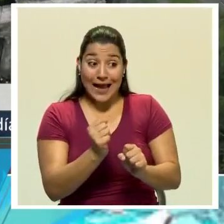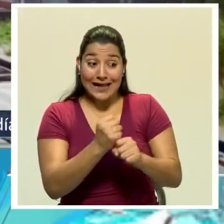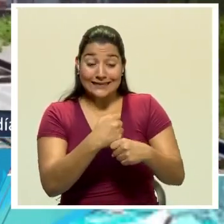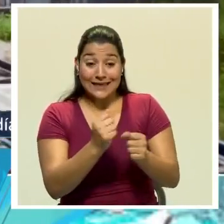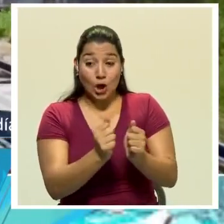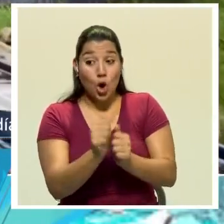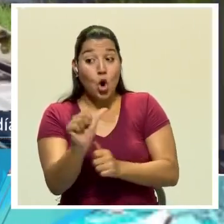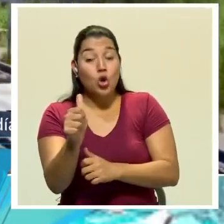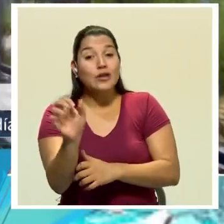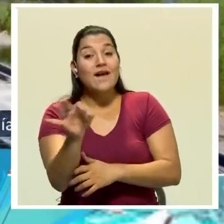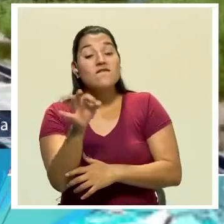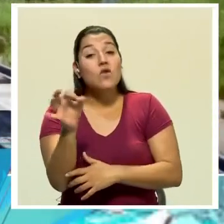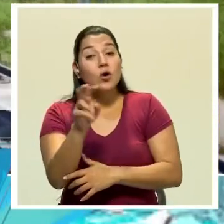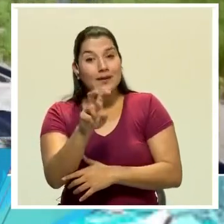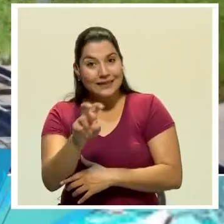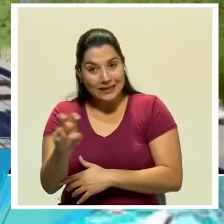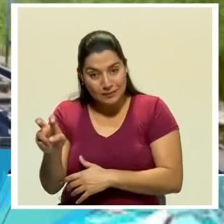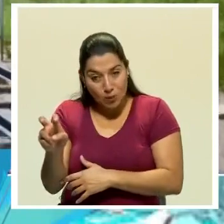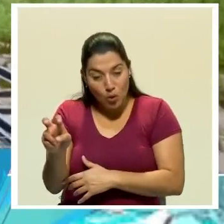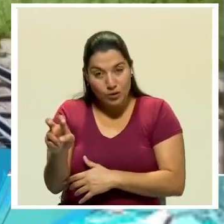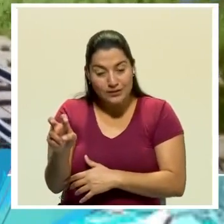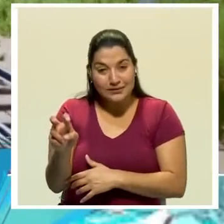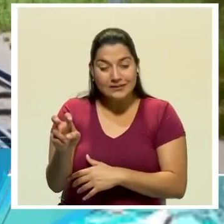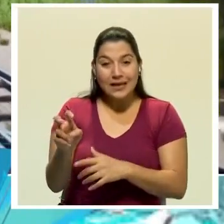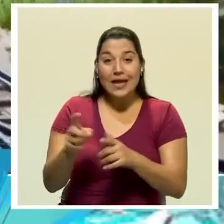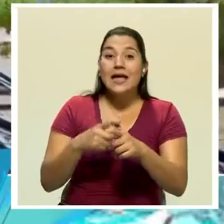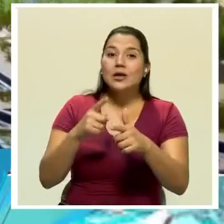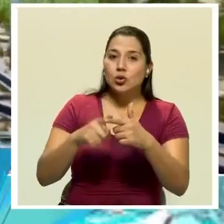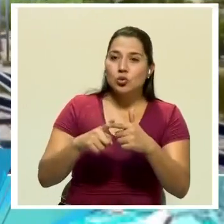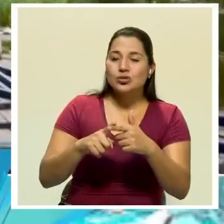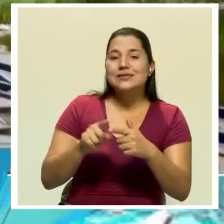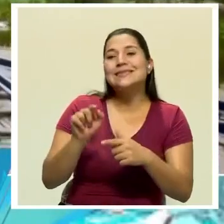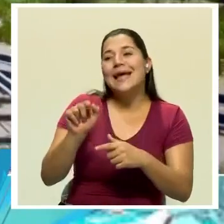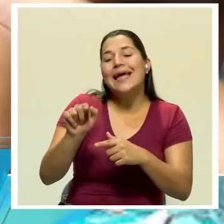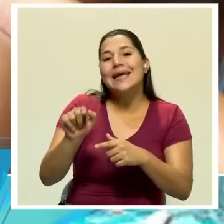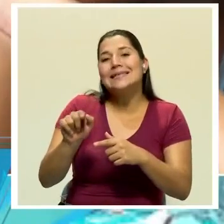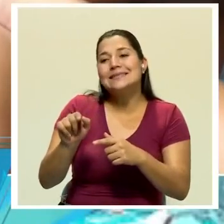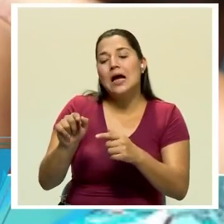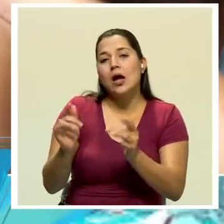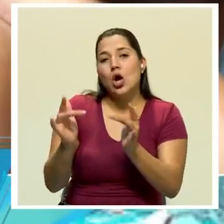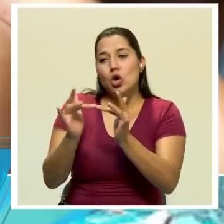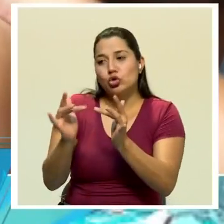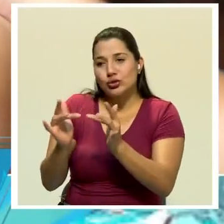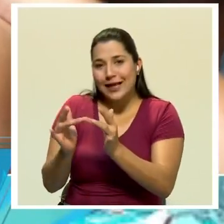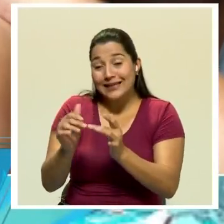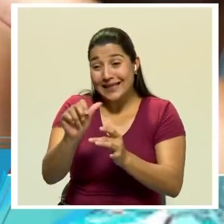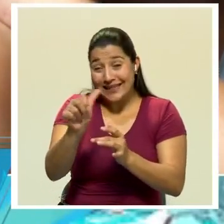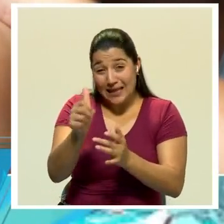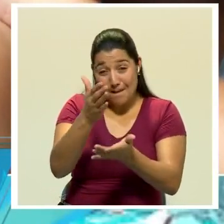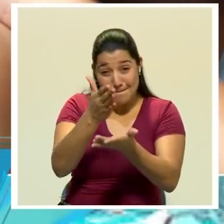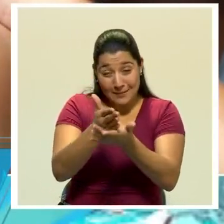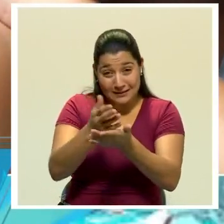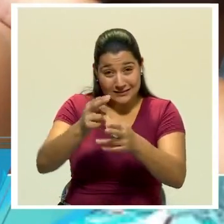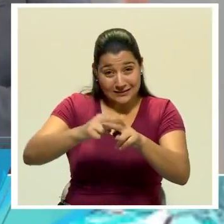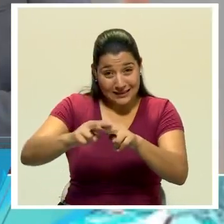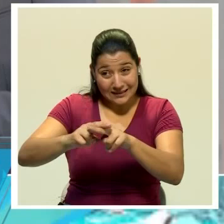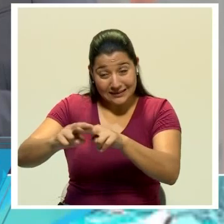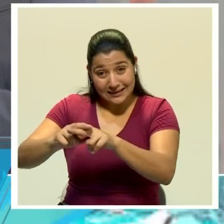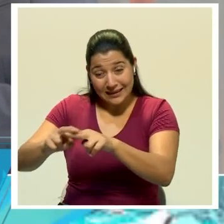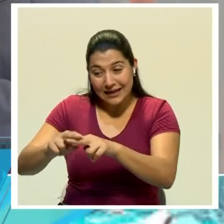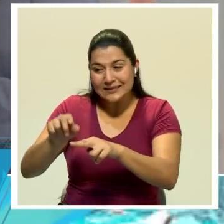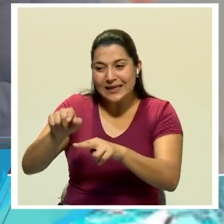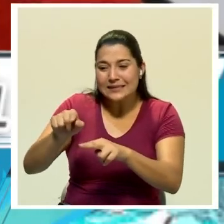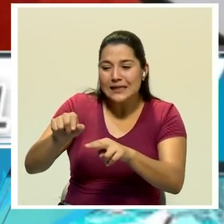esa convivencia que podamos hacer en esas 10 estaciones intermodales que estamos planteando de las 46 totales que tiene el